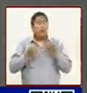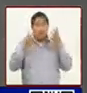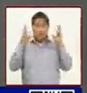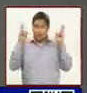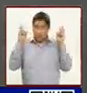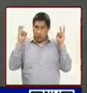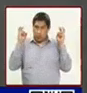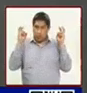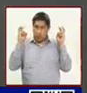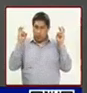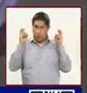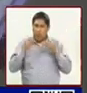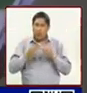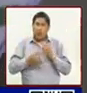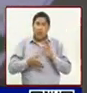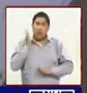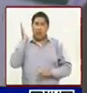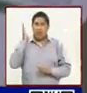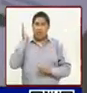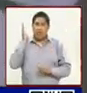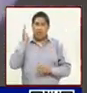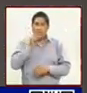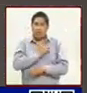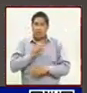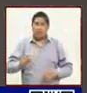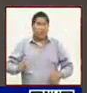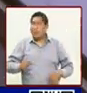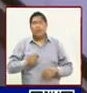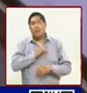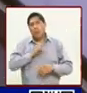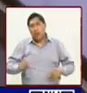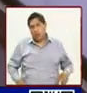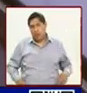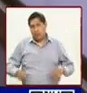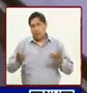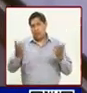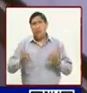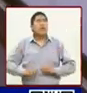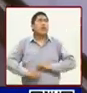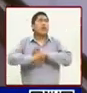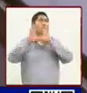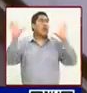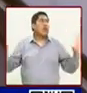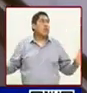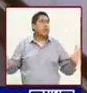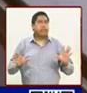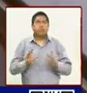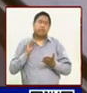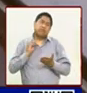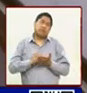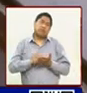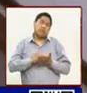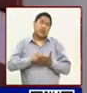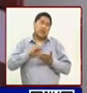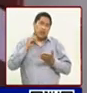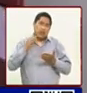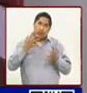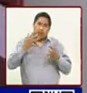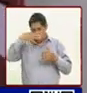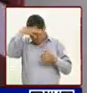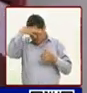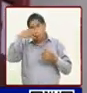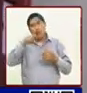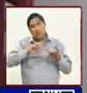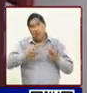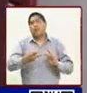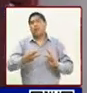el término de la ausencia del gobernador. Entonces aquí nos dice de manera muy clara la aplicabilidad que se tiene que dar. La Asamblea